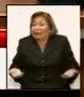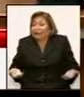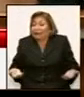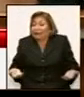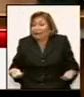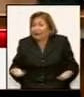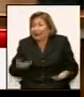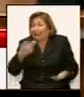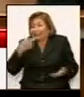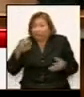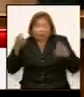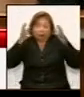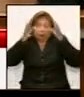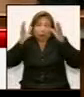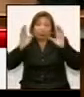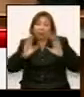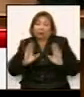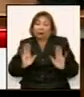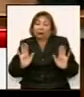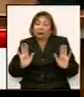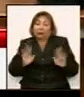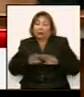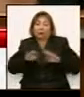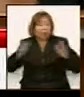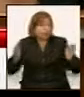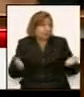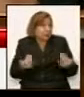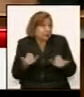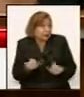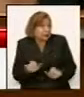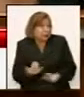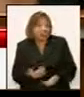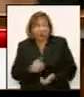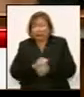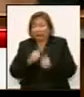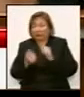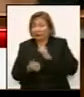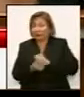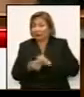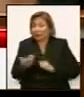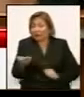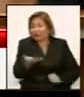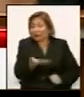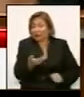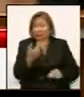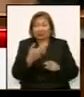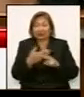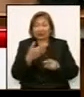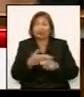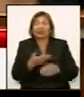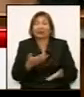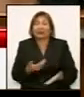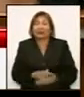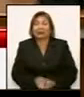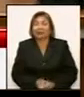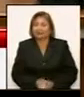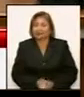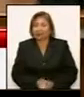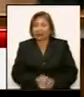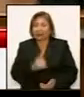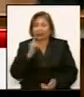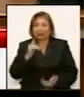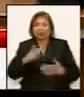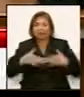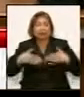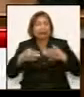una suerte como jugador de la mesa partida ahora cambiada ese es el hombre y me parece es